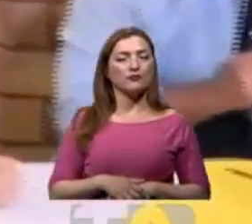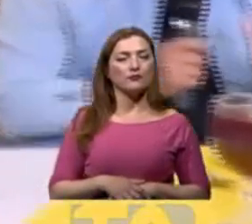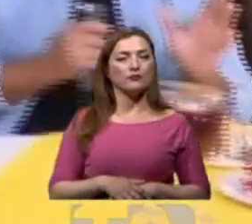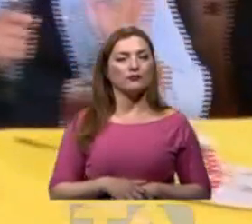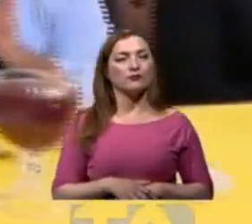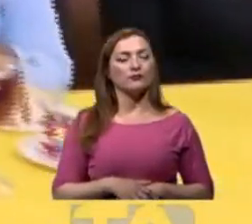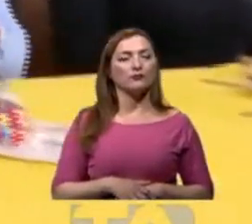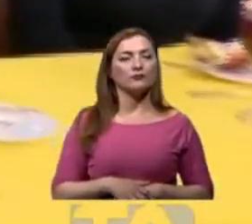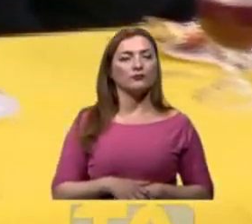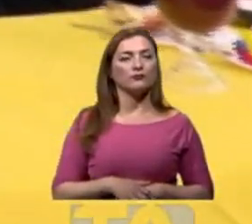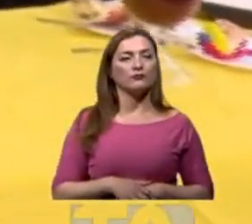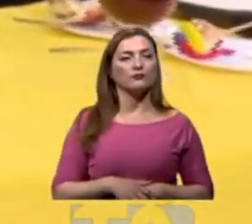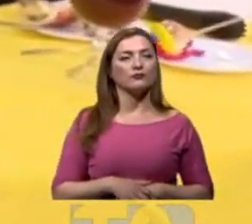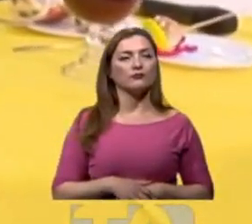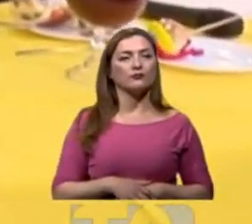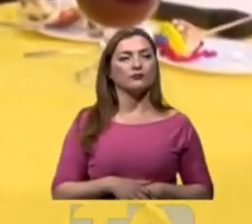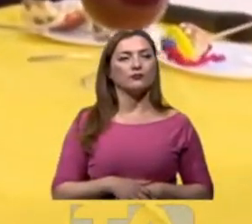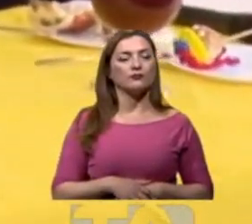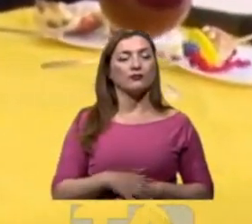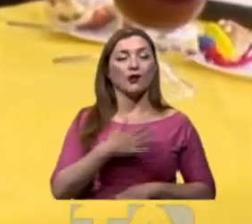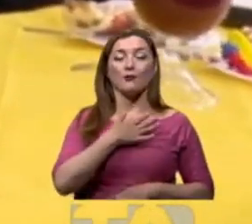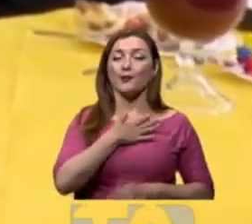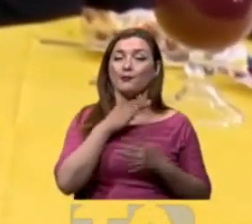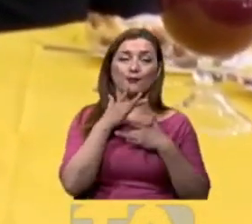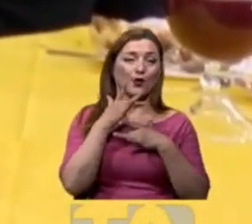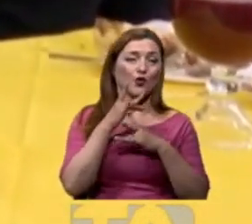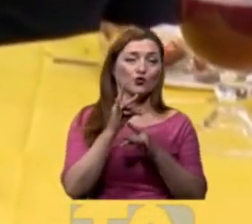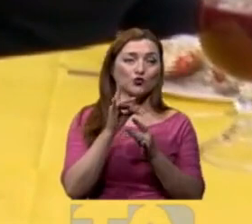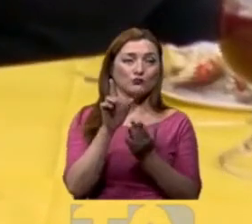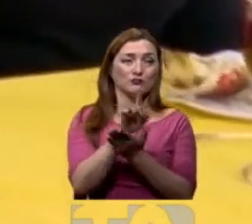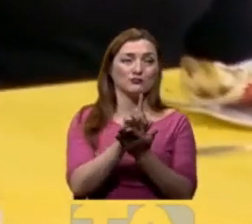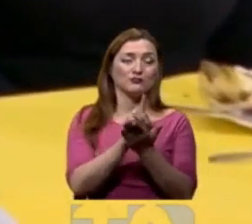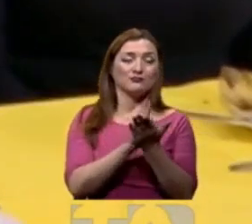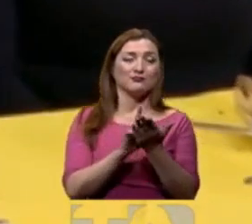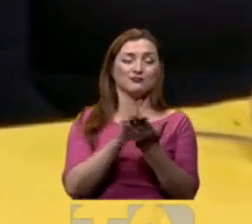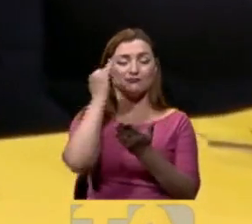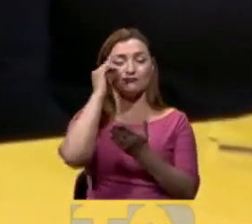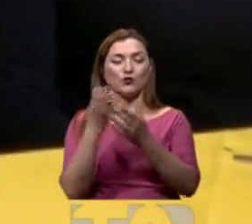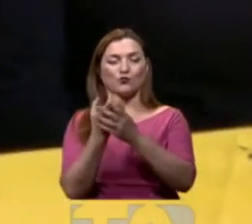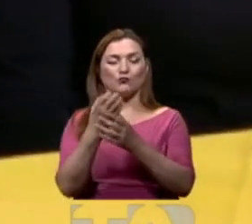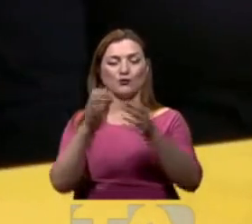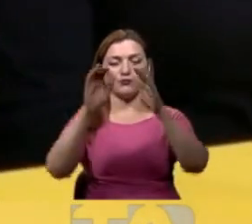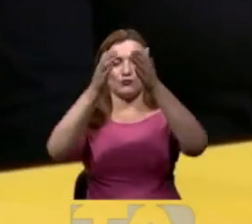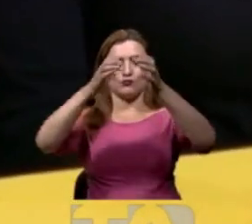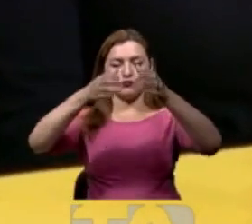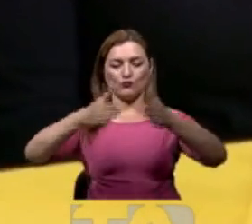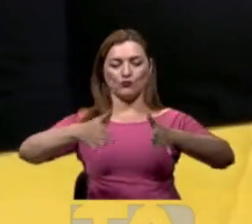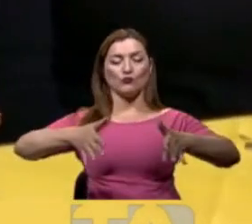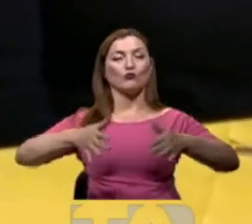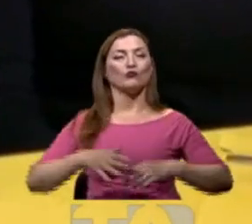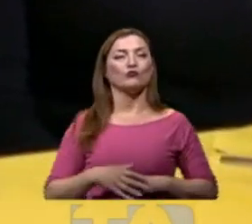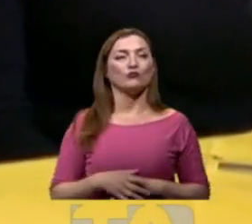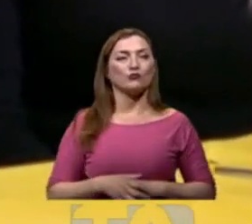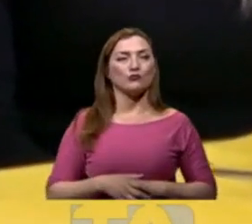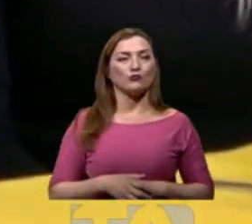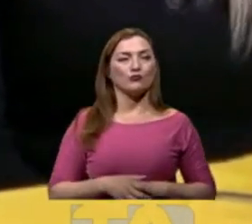Bueno, a mí, les soy sincero, a mí me encantó el diseño, ¿no es cierto? La guagua así levantadita, me gusta mucho lo que la